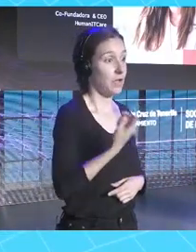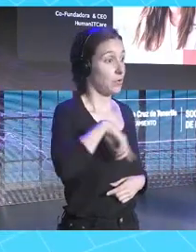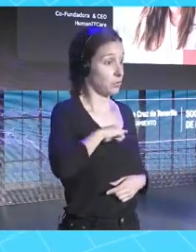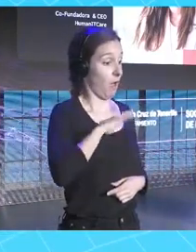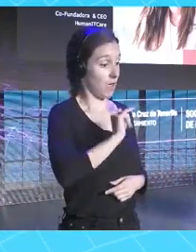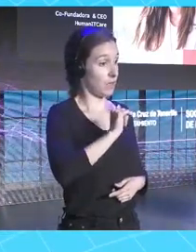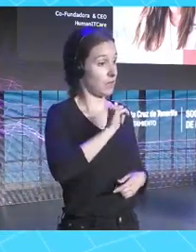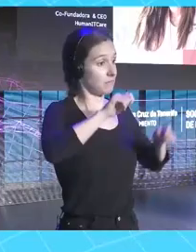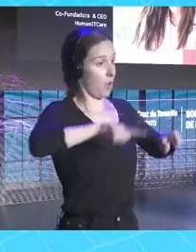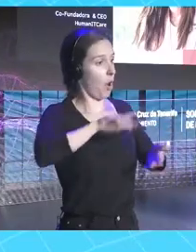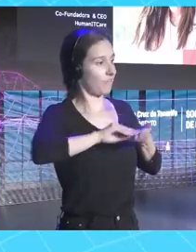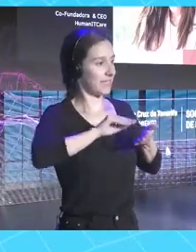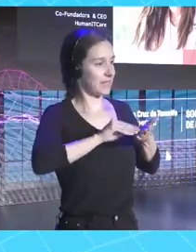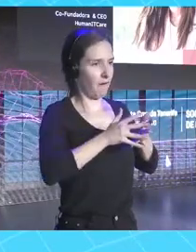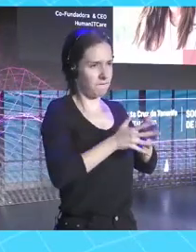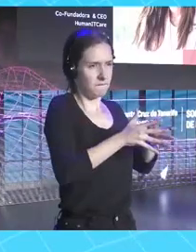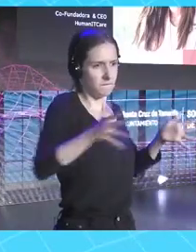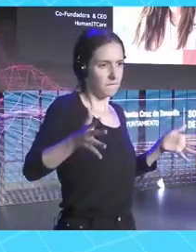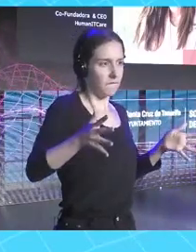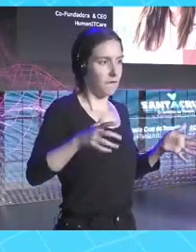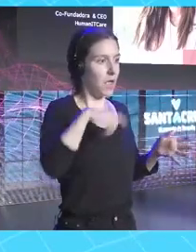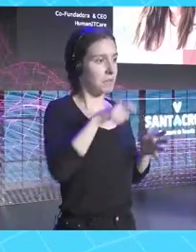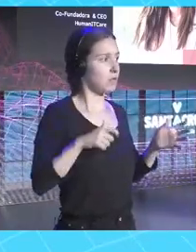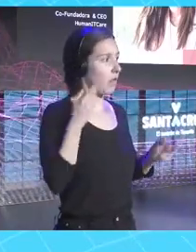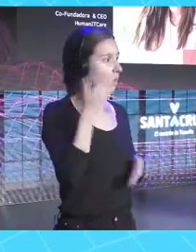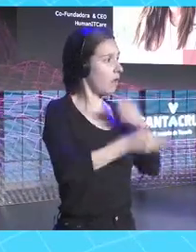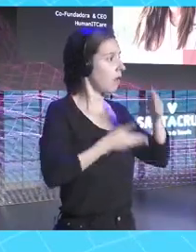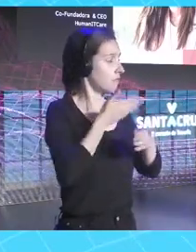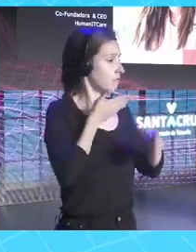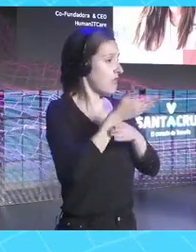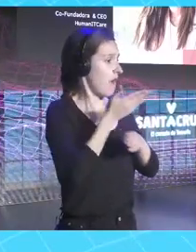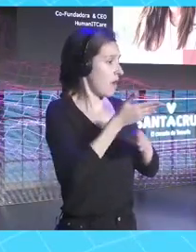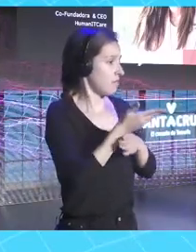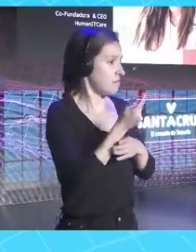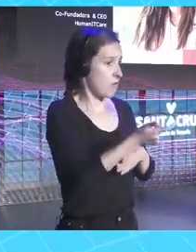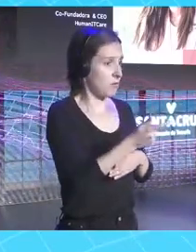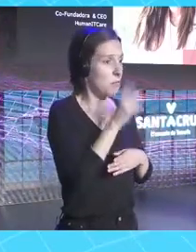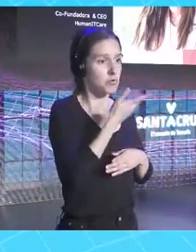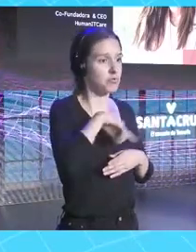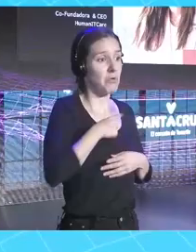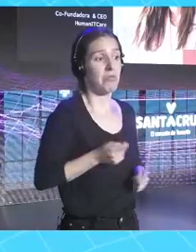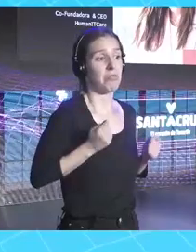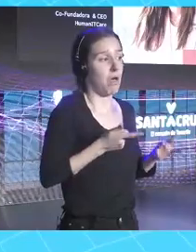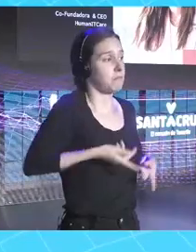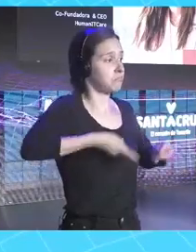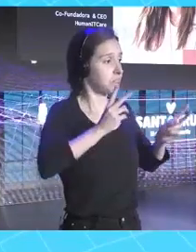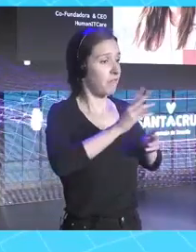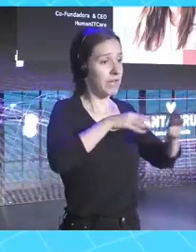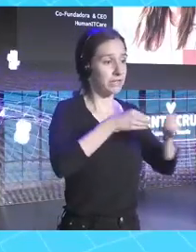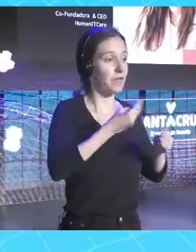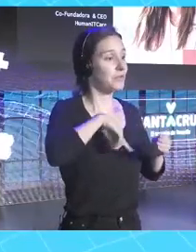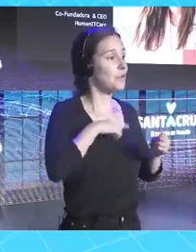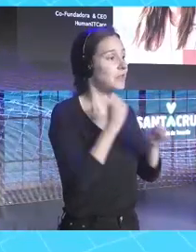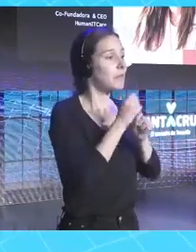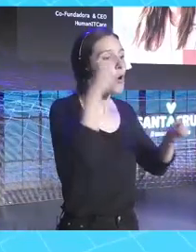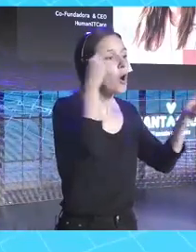tenemos eh pero teníamos unas salas muy muy grandes pero nadie iba porque la gente quería y dábamos flexibilidad de cada uno elige nosotros trabajamos con objetivos cada